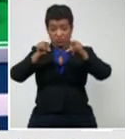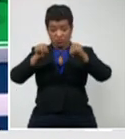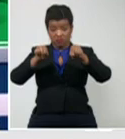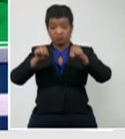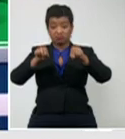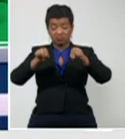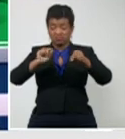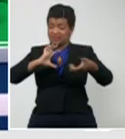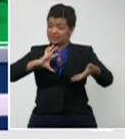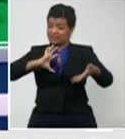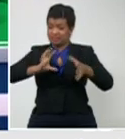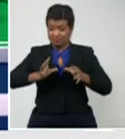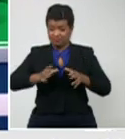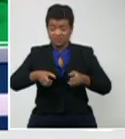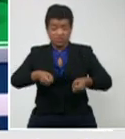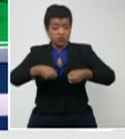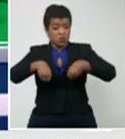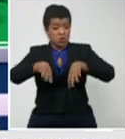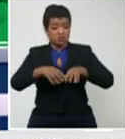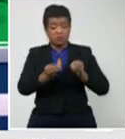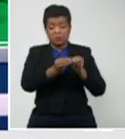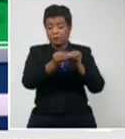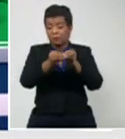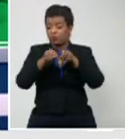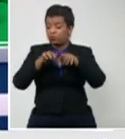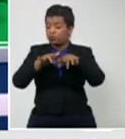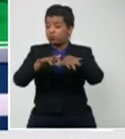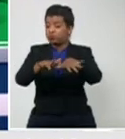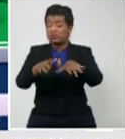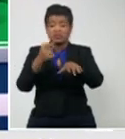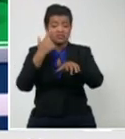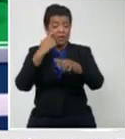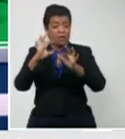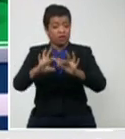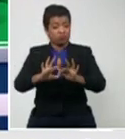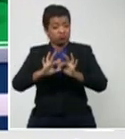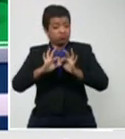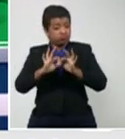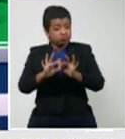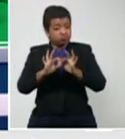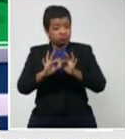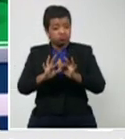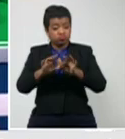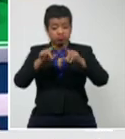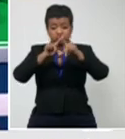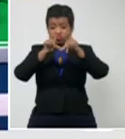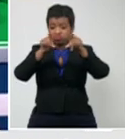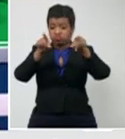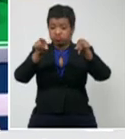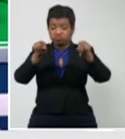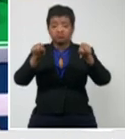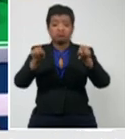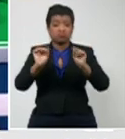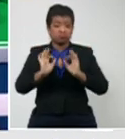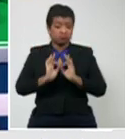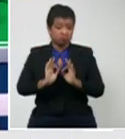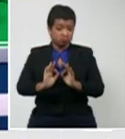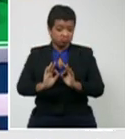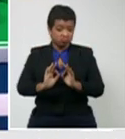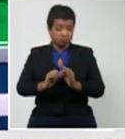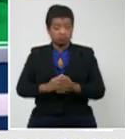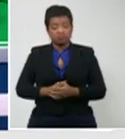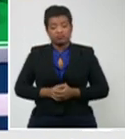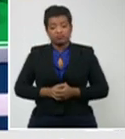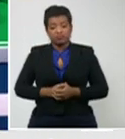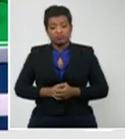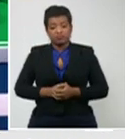complejo, transmisión importante en todos los territorios, ya en todos